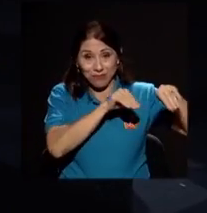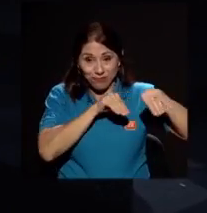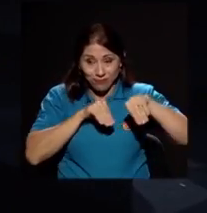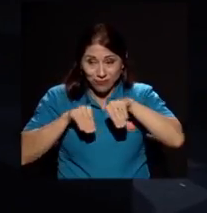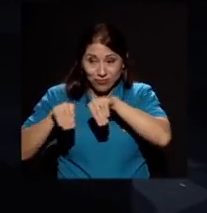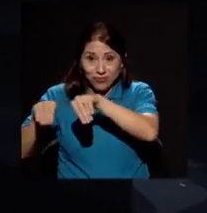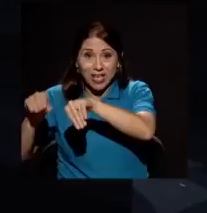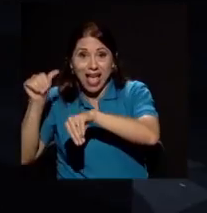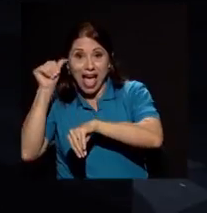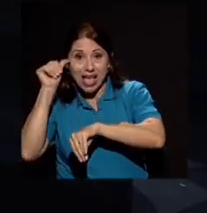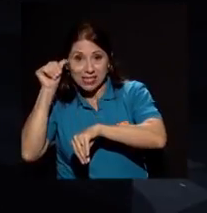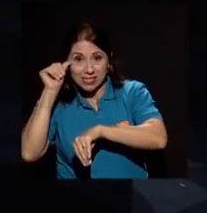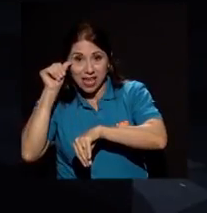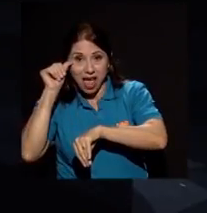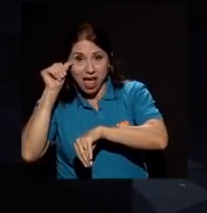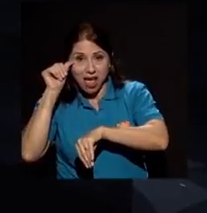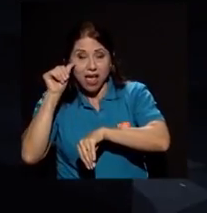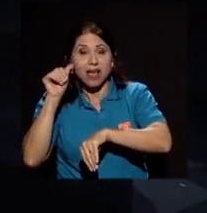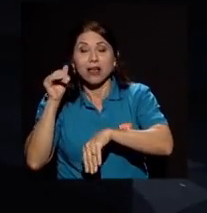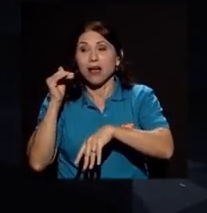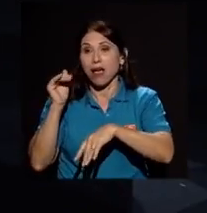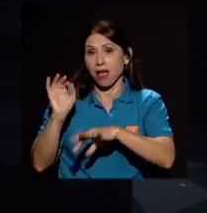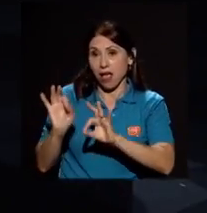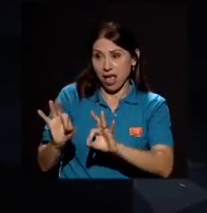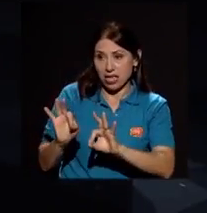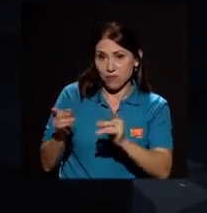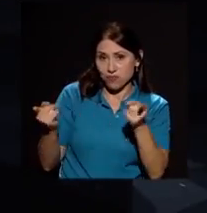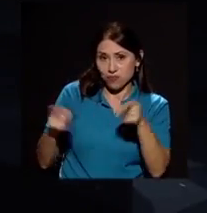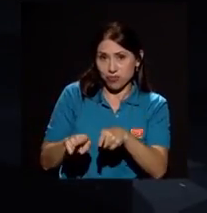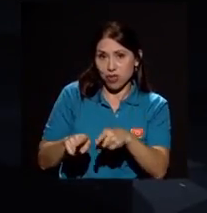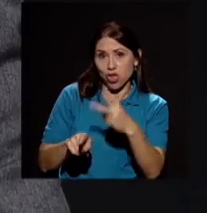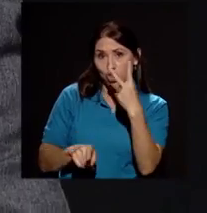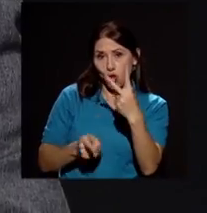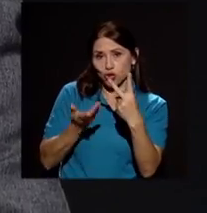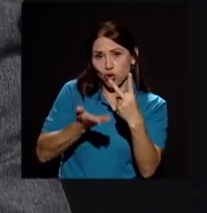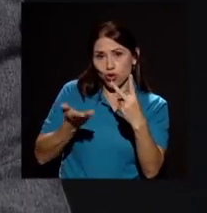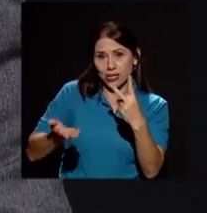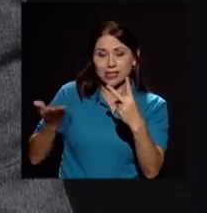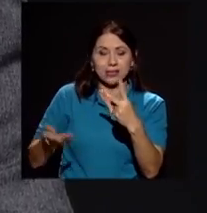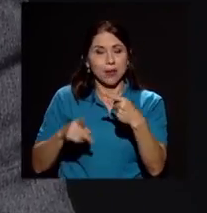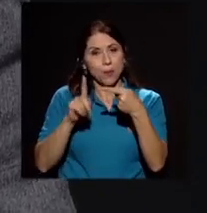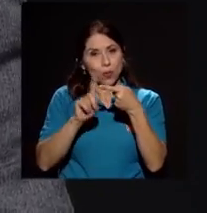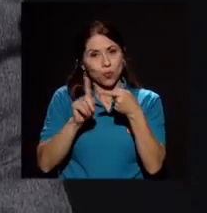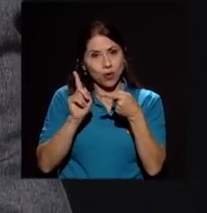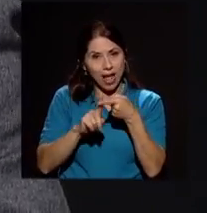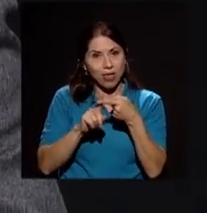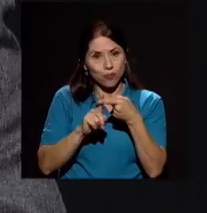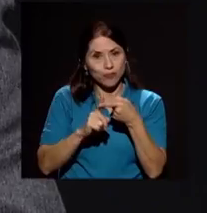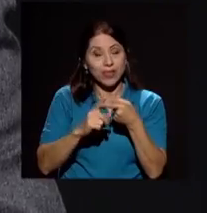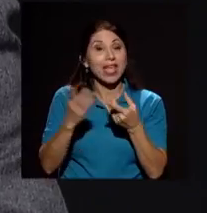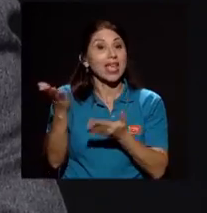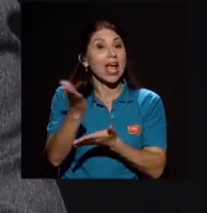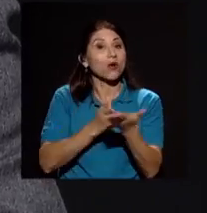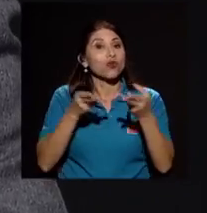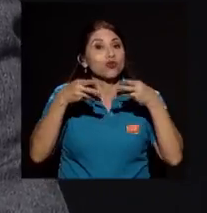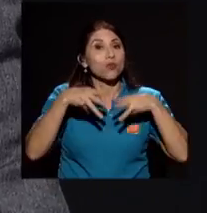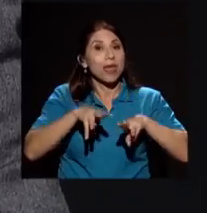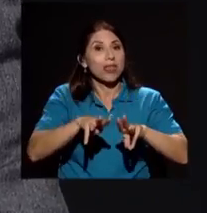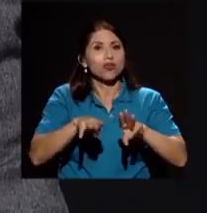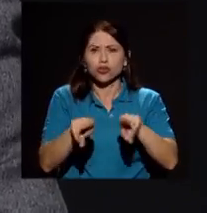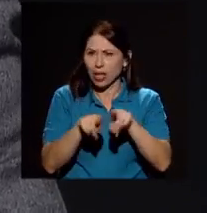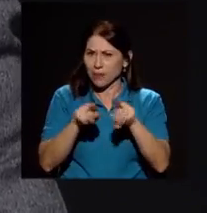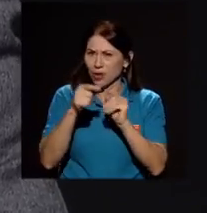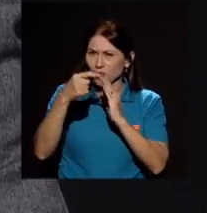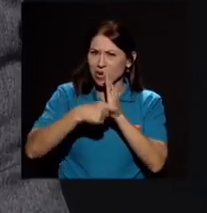asia como muy bien lo señalas se dieron dos cosas por un lado en algunos medios inclusive en la revista está muy